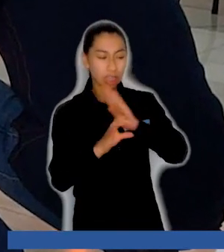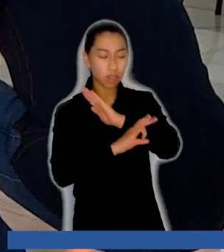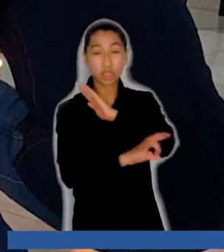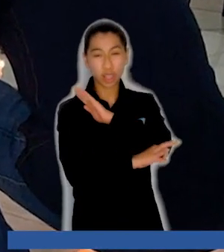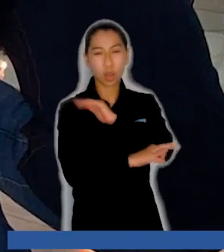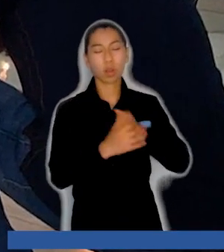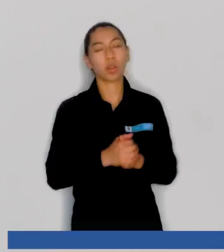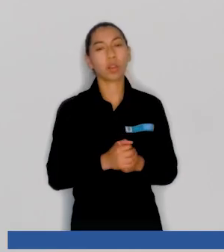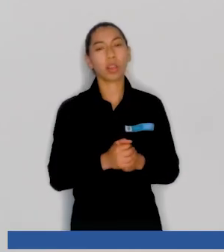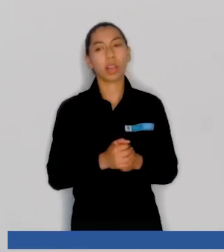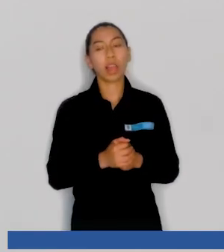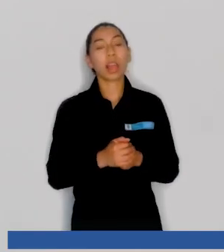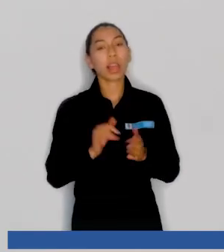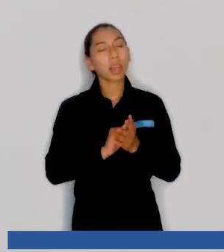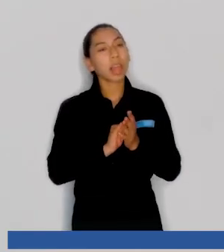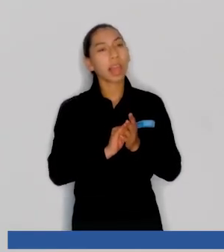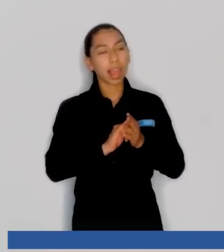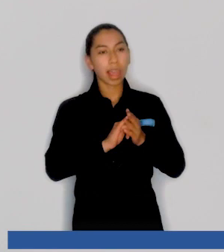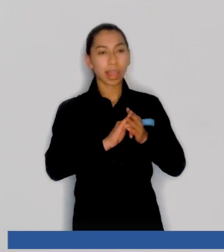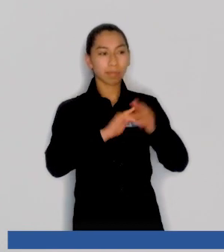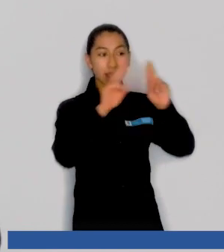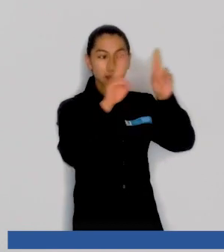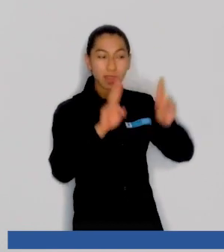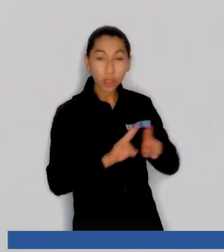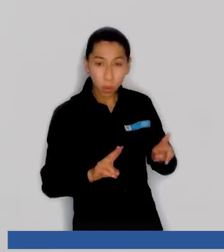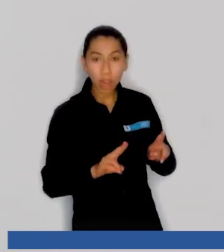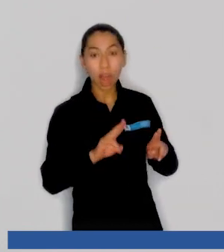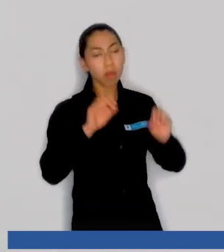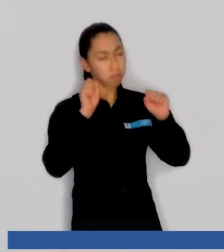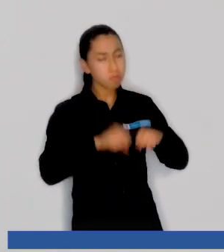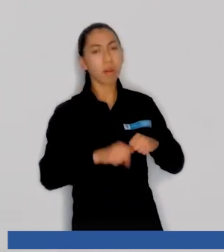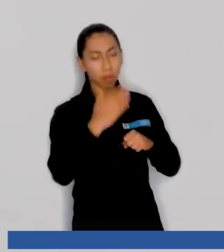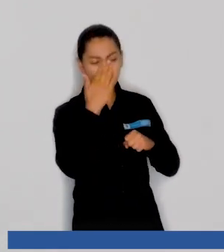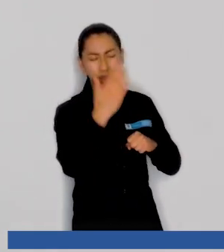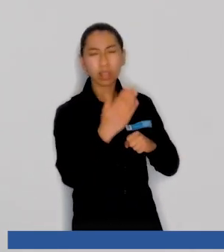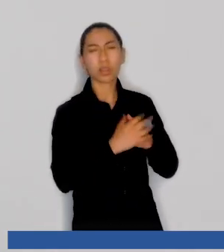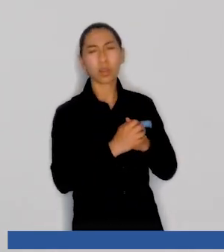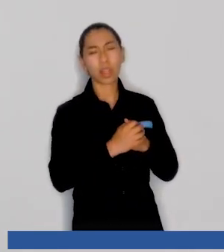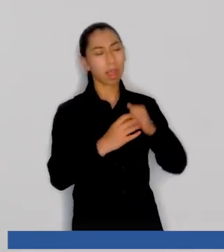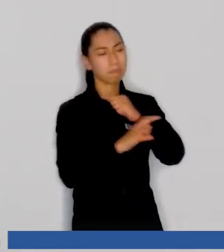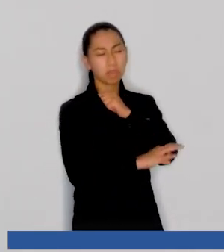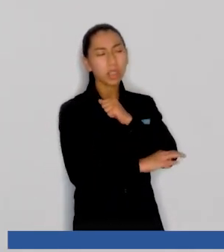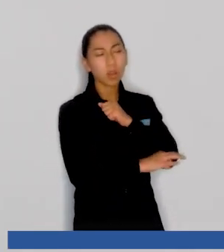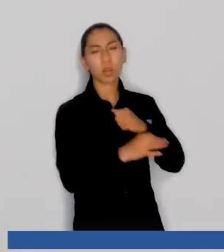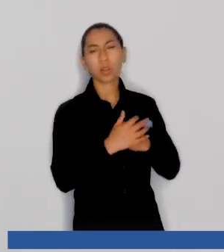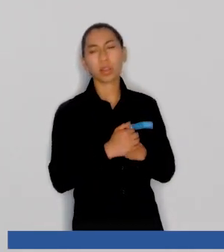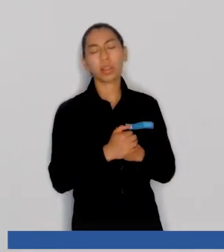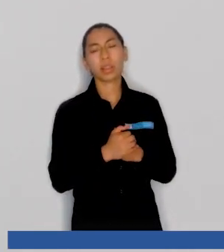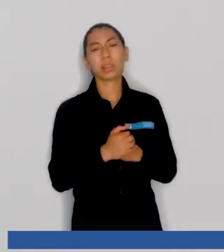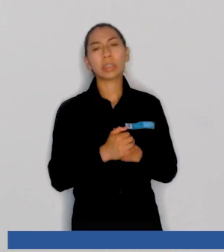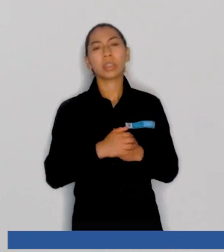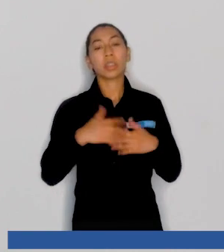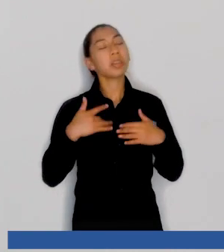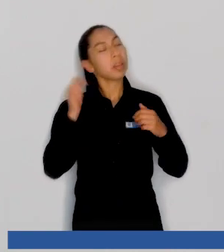Avanzamos virtualmente, no logramos conseguir psicólogos para poderlos contratar de forma presencial, pero a través de la virtualidad tuvimos el reconocimiento en